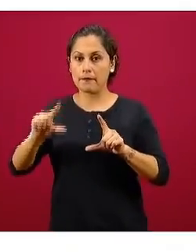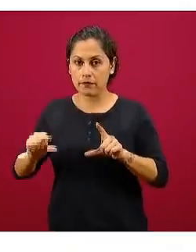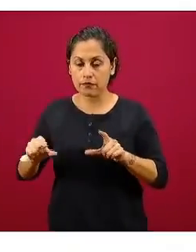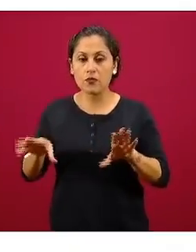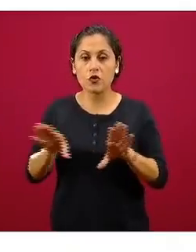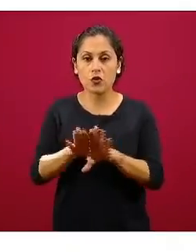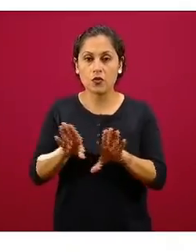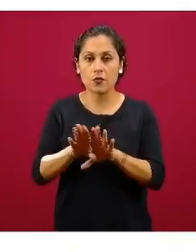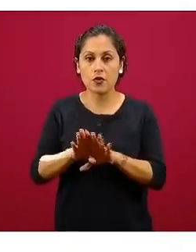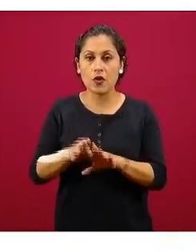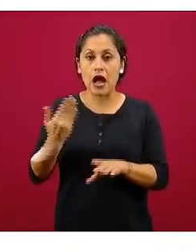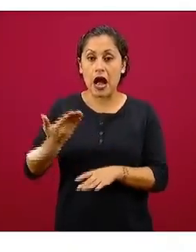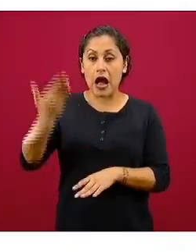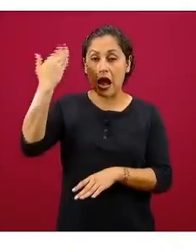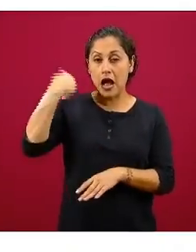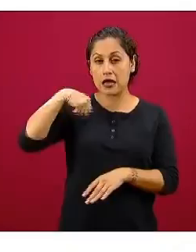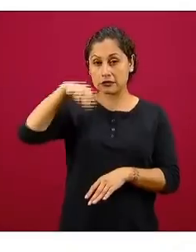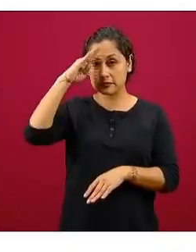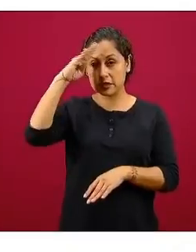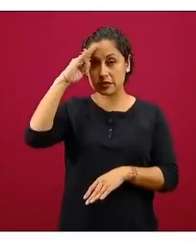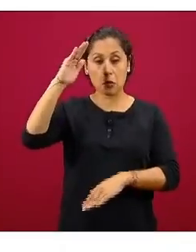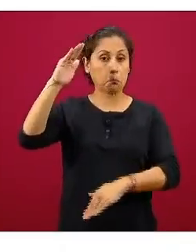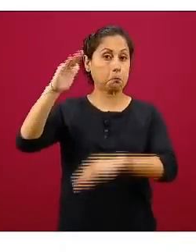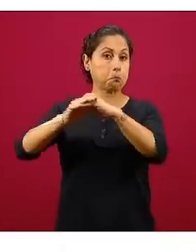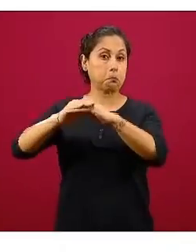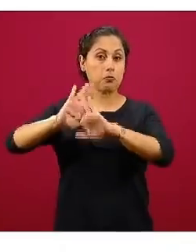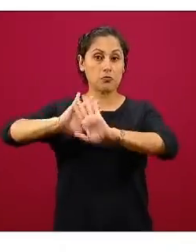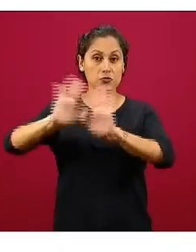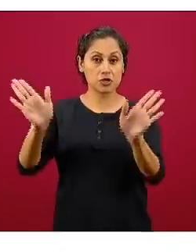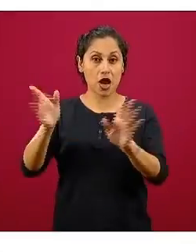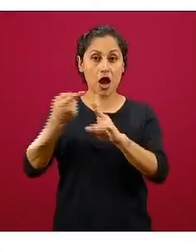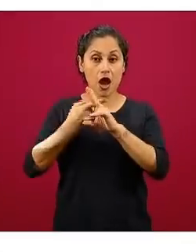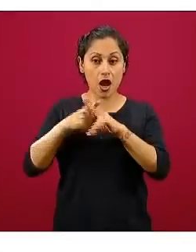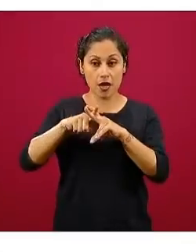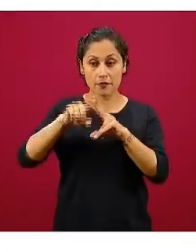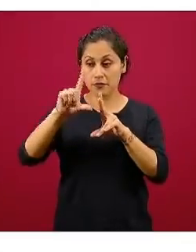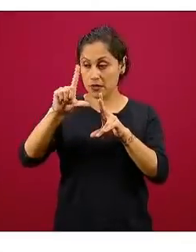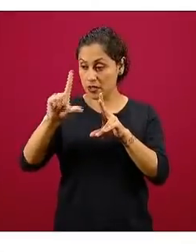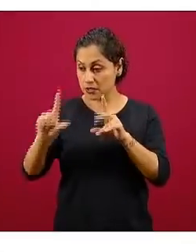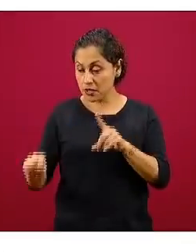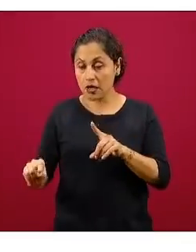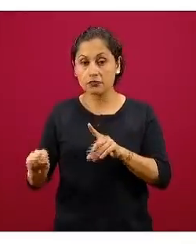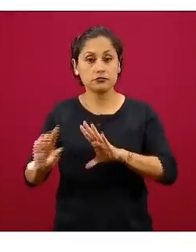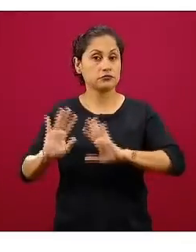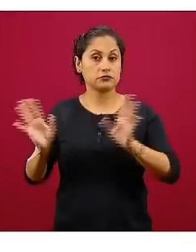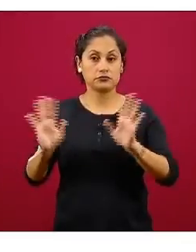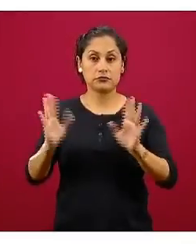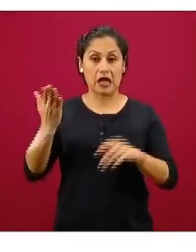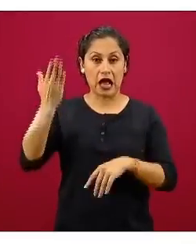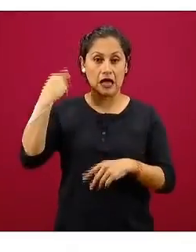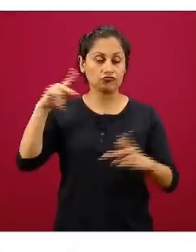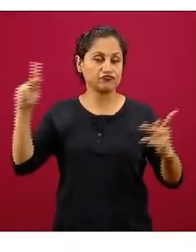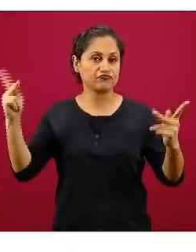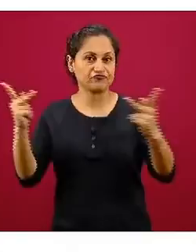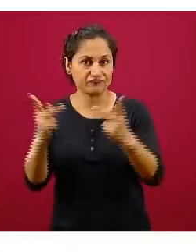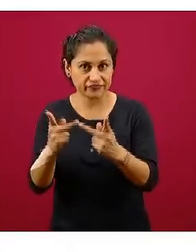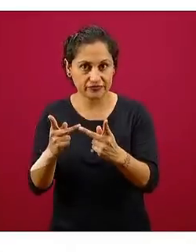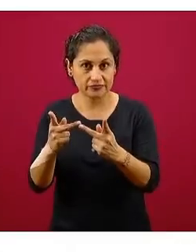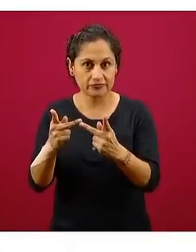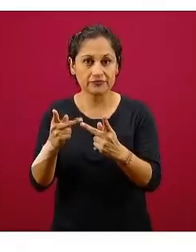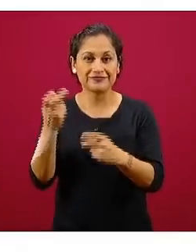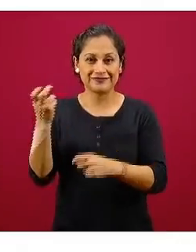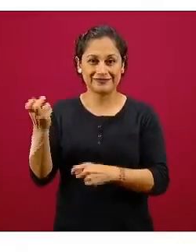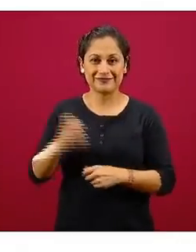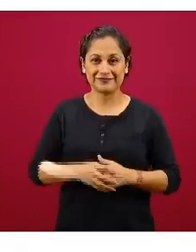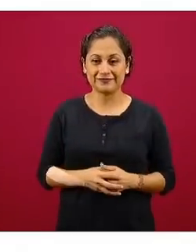muy claramente al punto máximo en el momento de lo que se había predicho por este modelo.